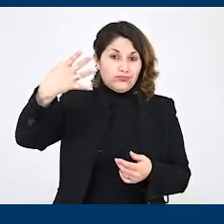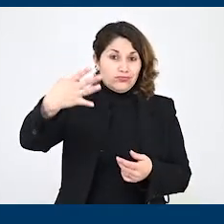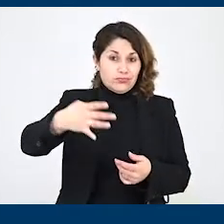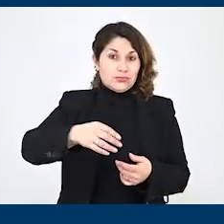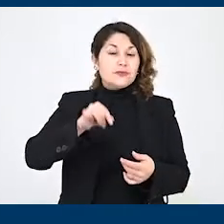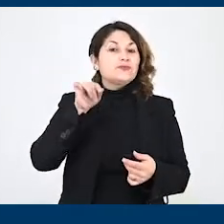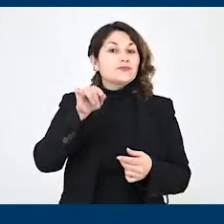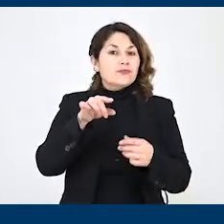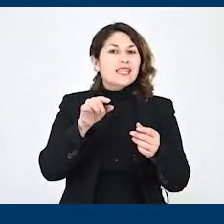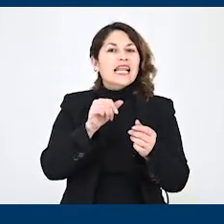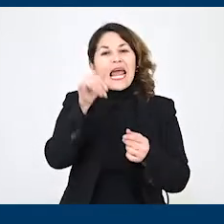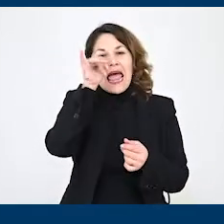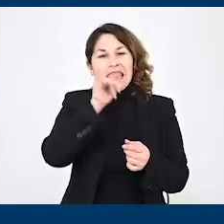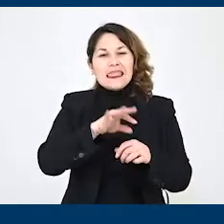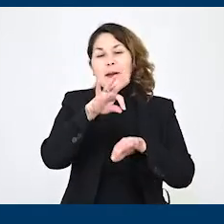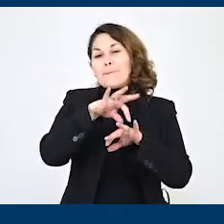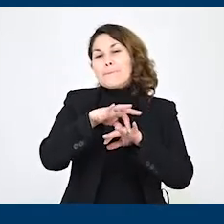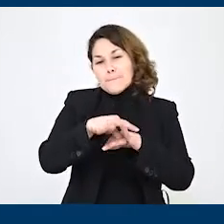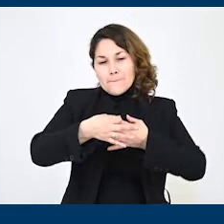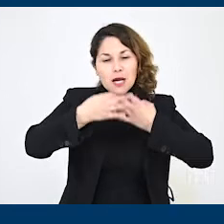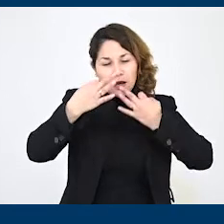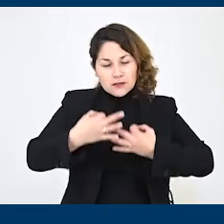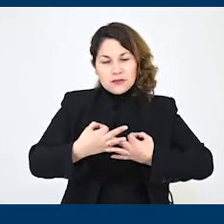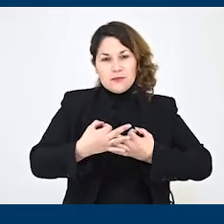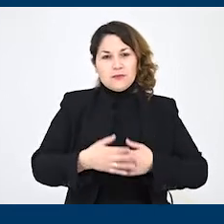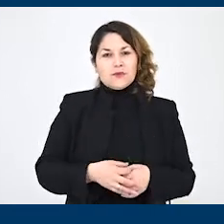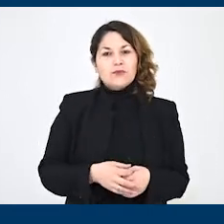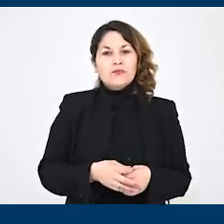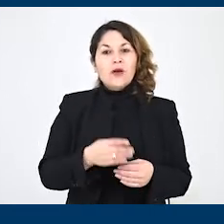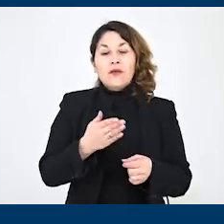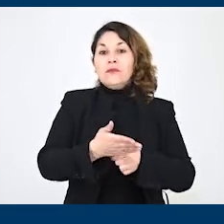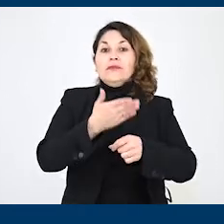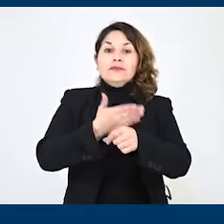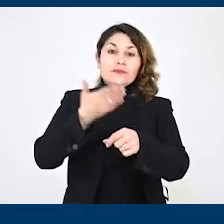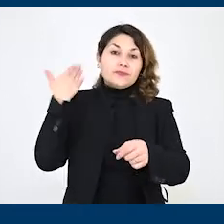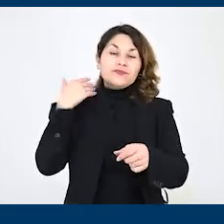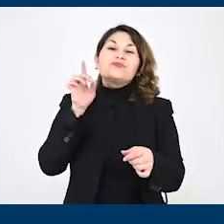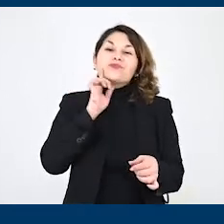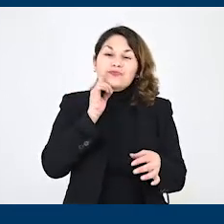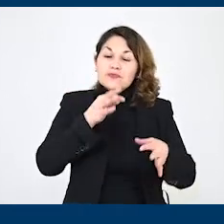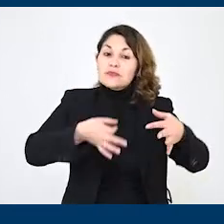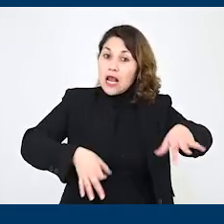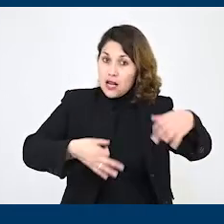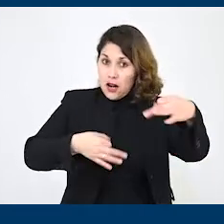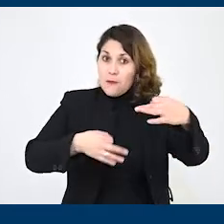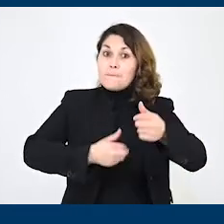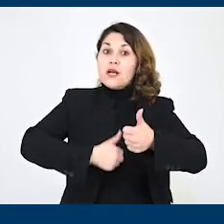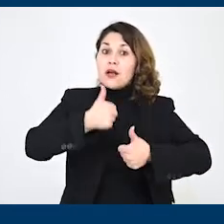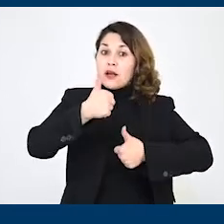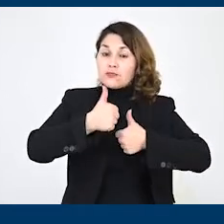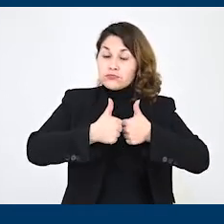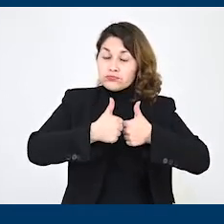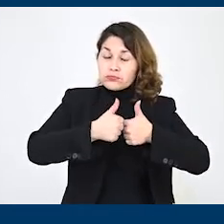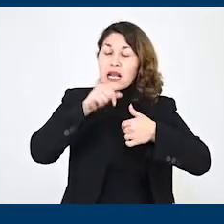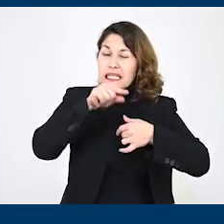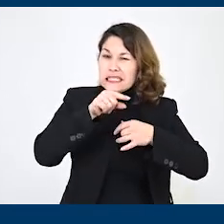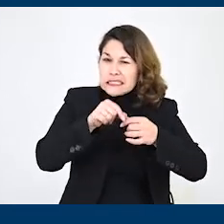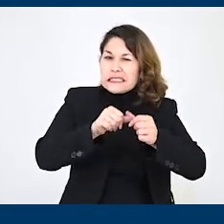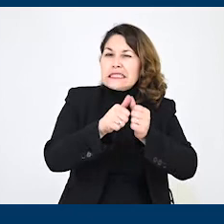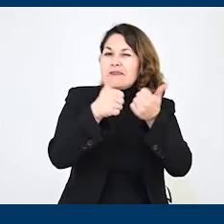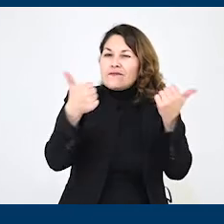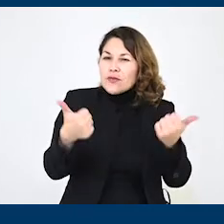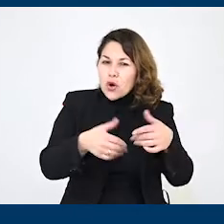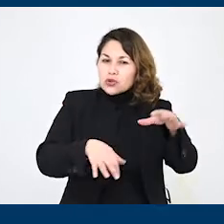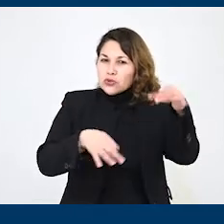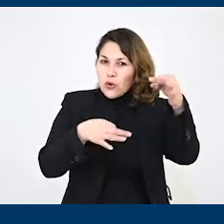de vigencia del matrimonio. Lo anterior debe quedar estipulado en el juicio de divorcio por un juez competente, quien determina